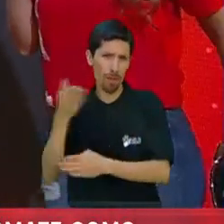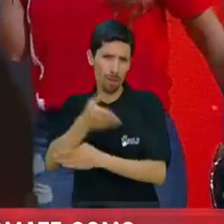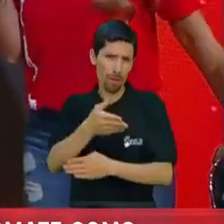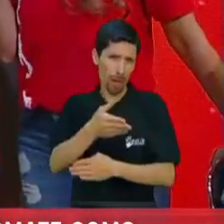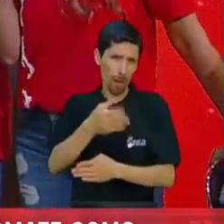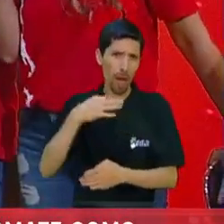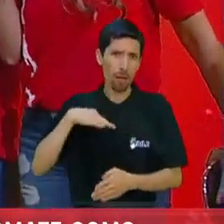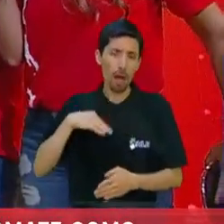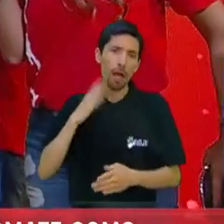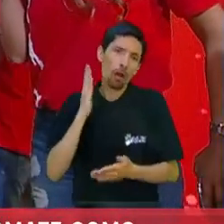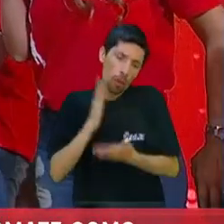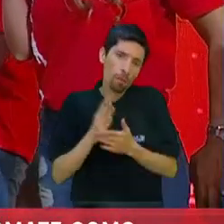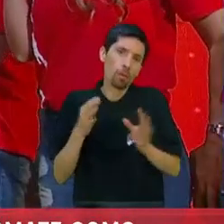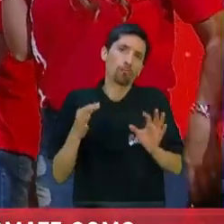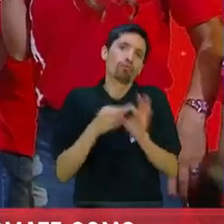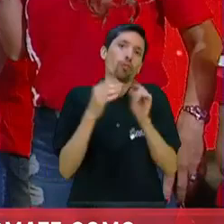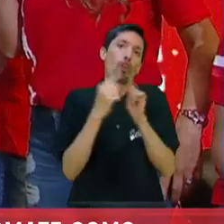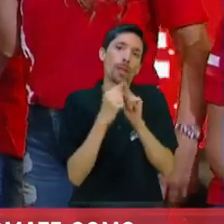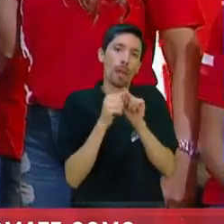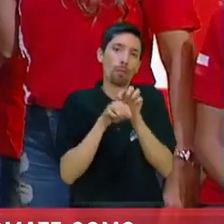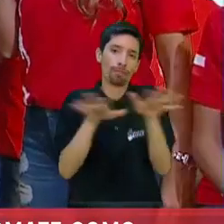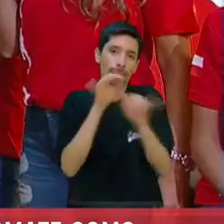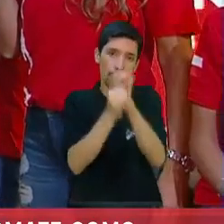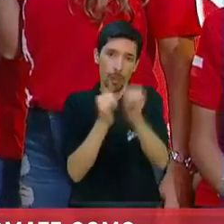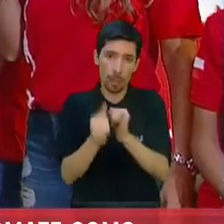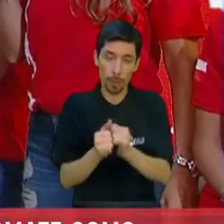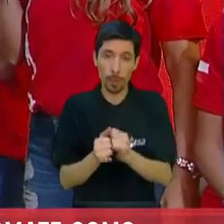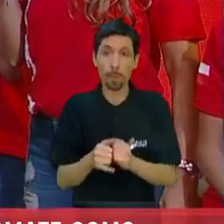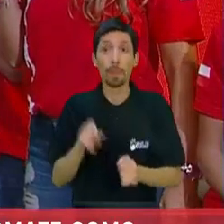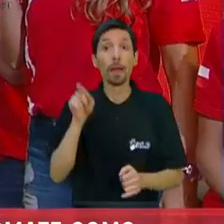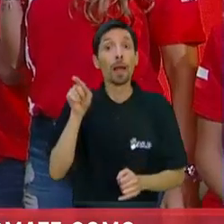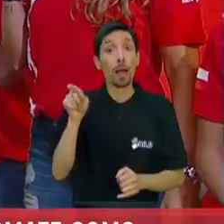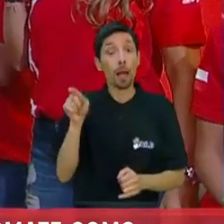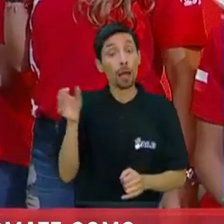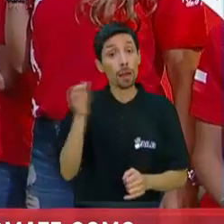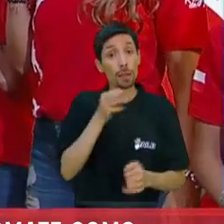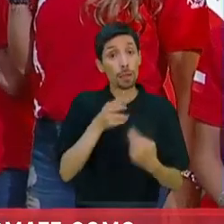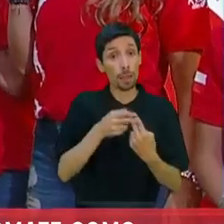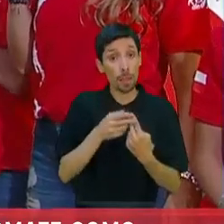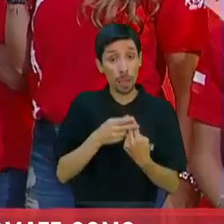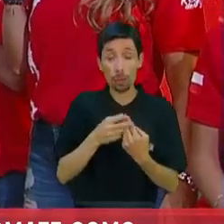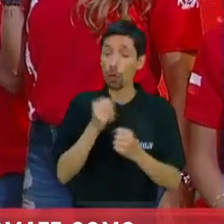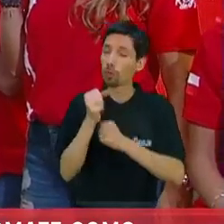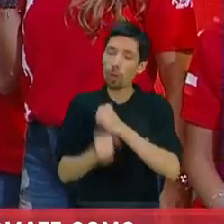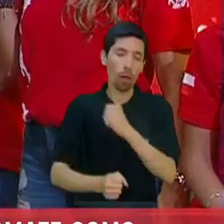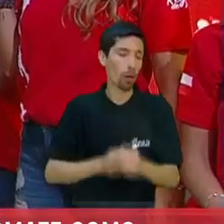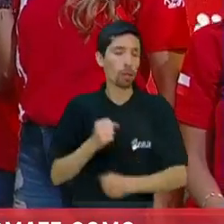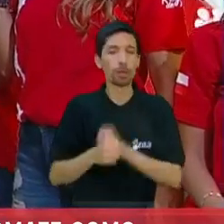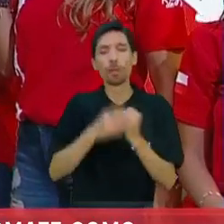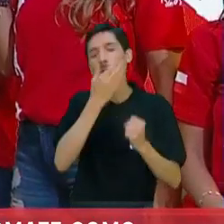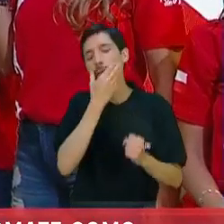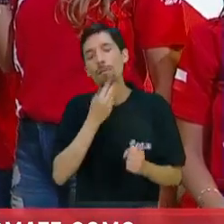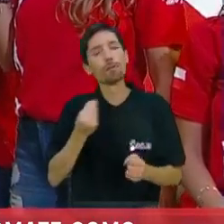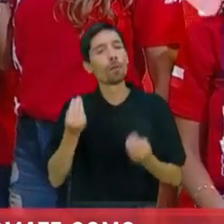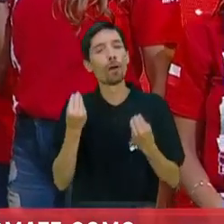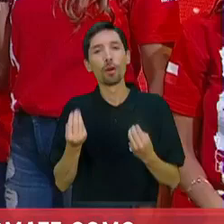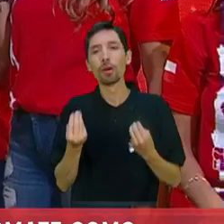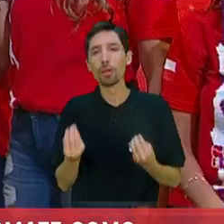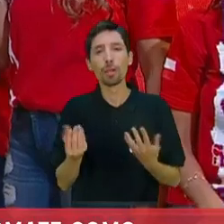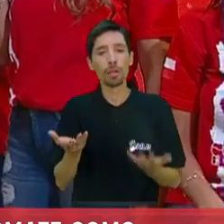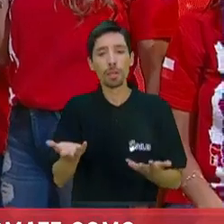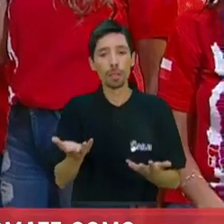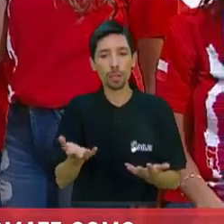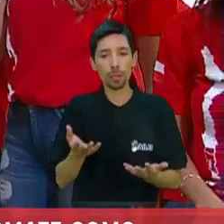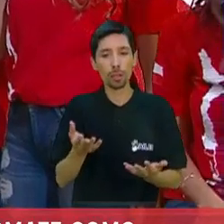también conectado a través de las redes. Por ejemplo, Isabel nos dice, aquí viendo la Teletón como todos los años. Qué hermosa instancia para ver y